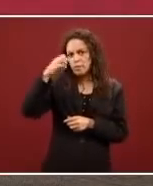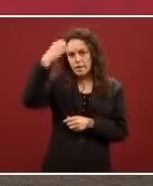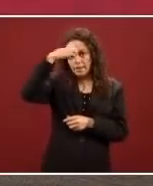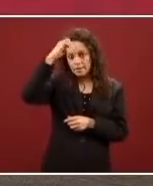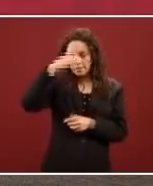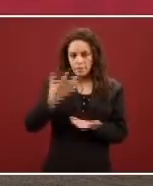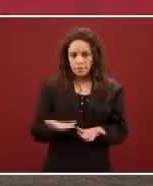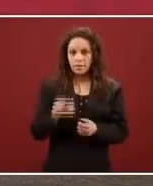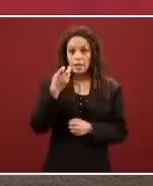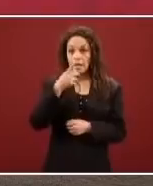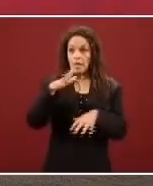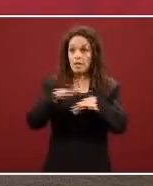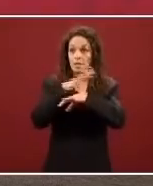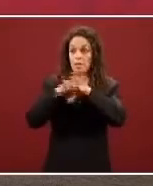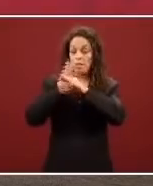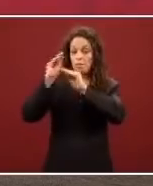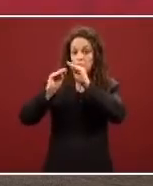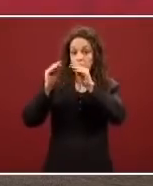reconversión hospitalaria